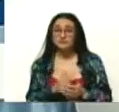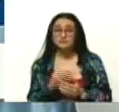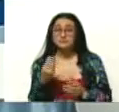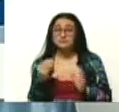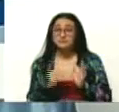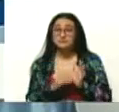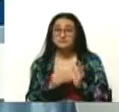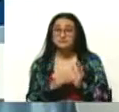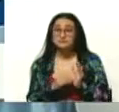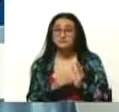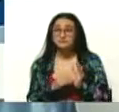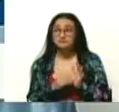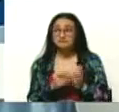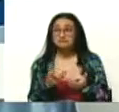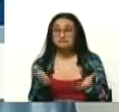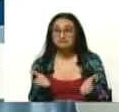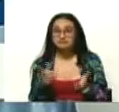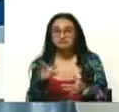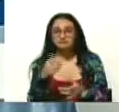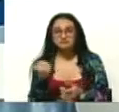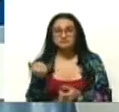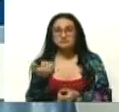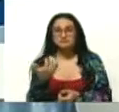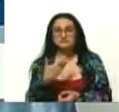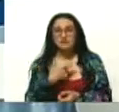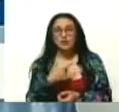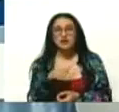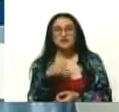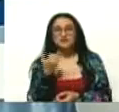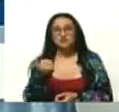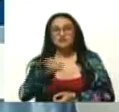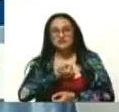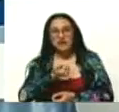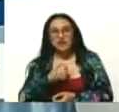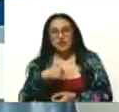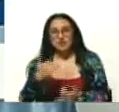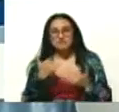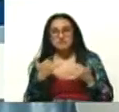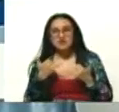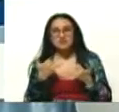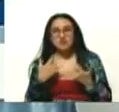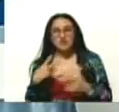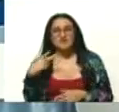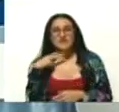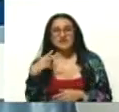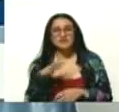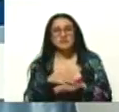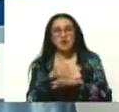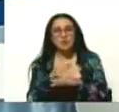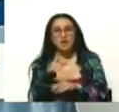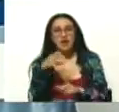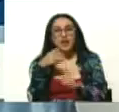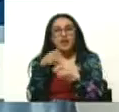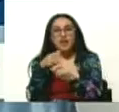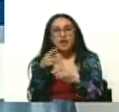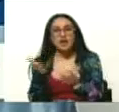la inducción al suicidio de la persona que ha sido víctima de ese acoso